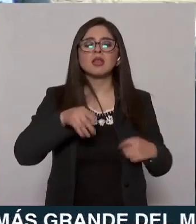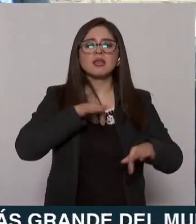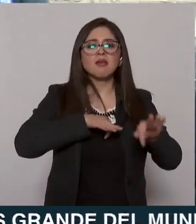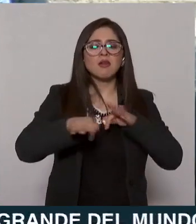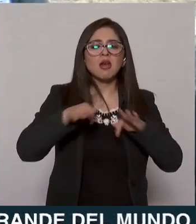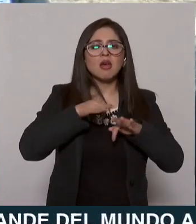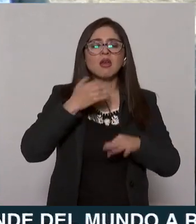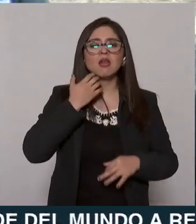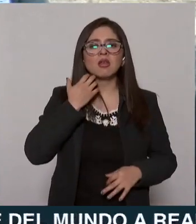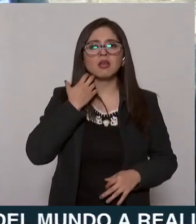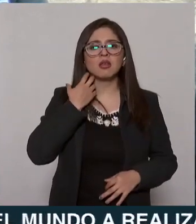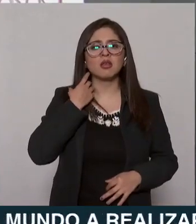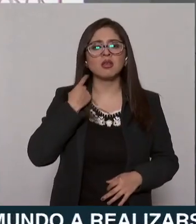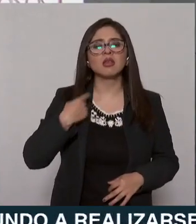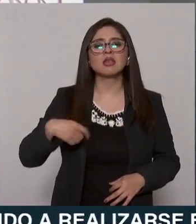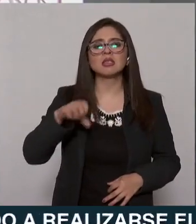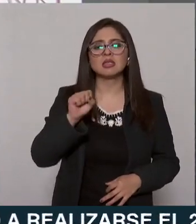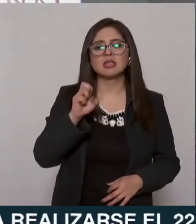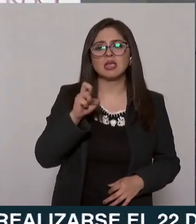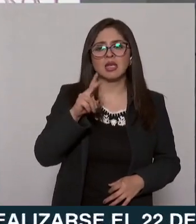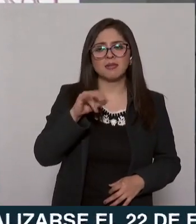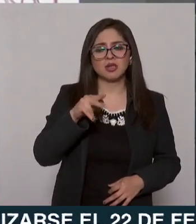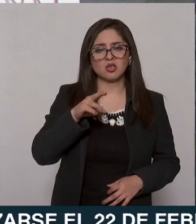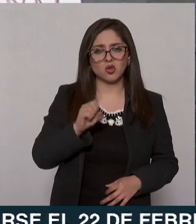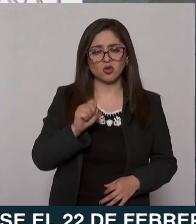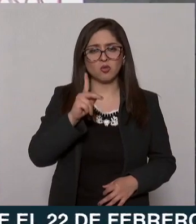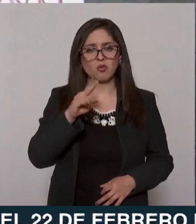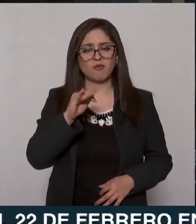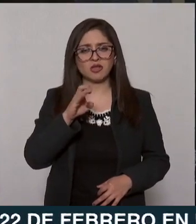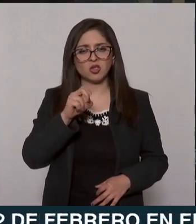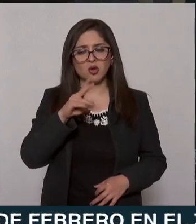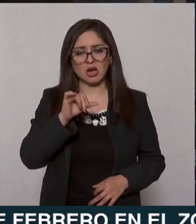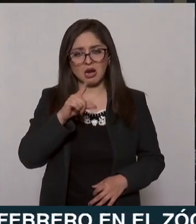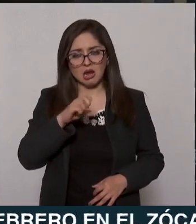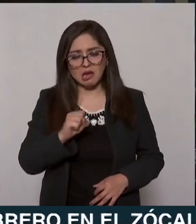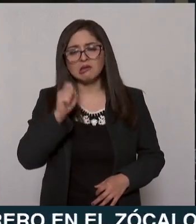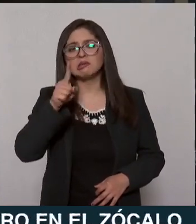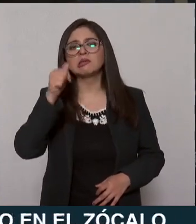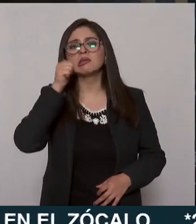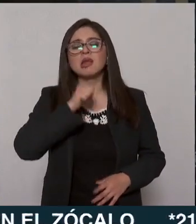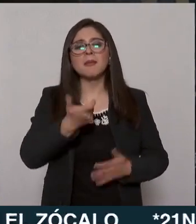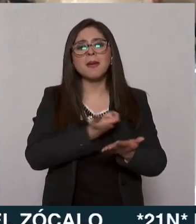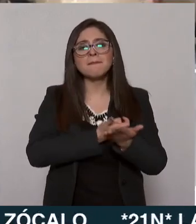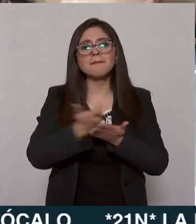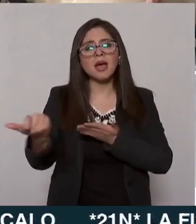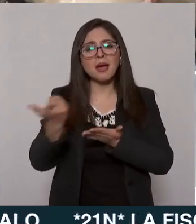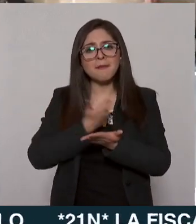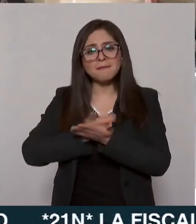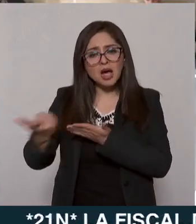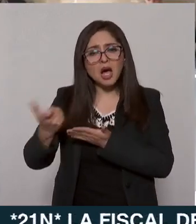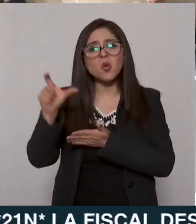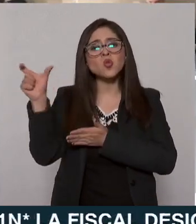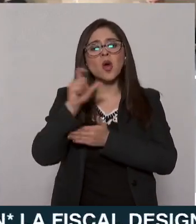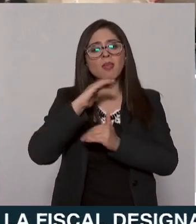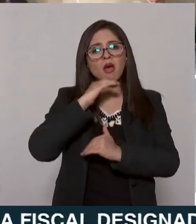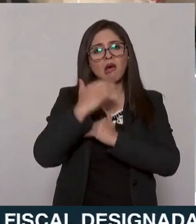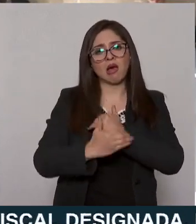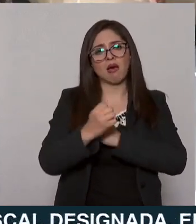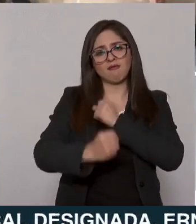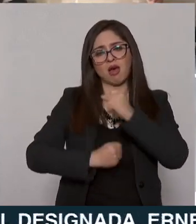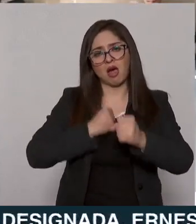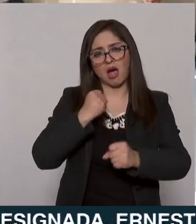servicios profesionales, generalmente su pago sale a mes vencido y